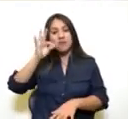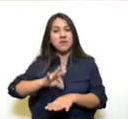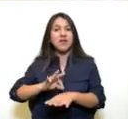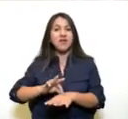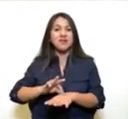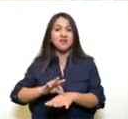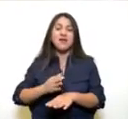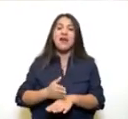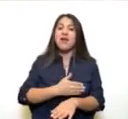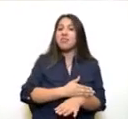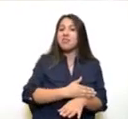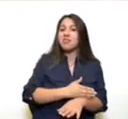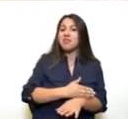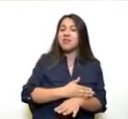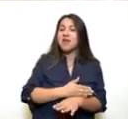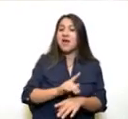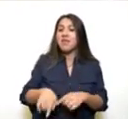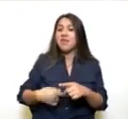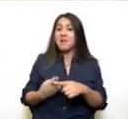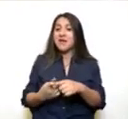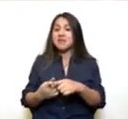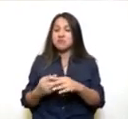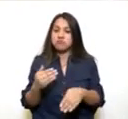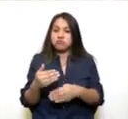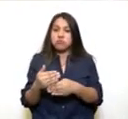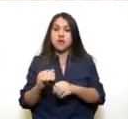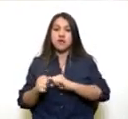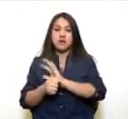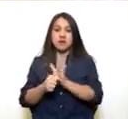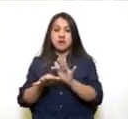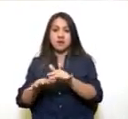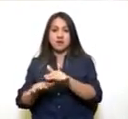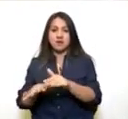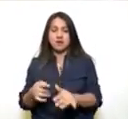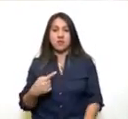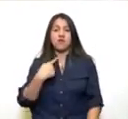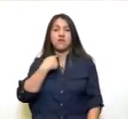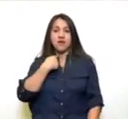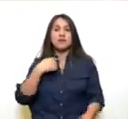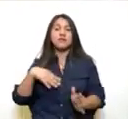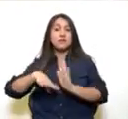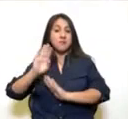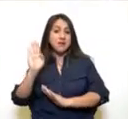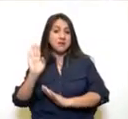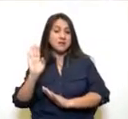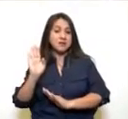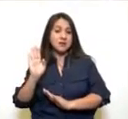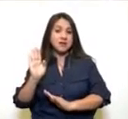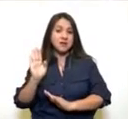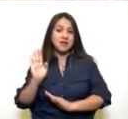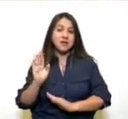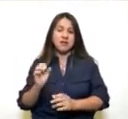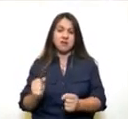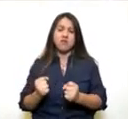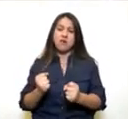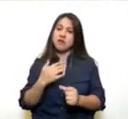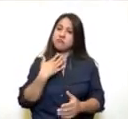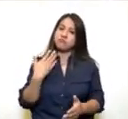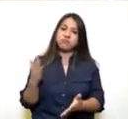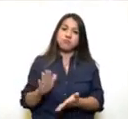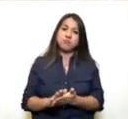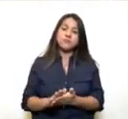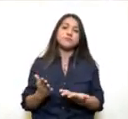bases que cuando les llega el kobe 19 lo afecta mucho más y es letal